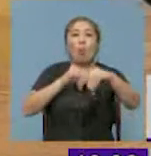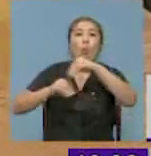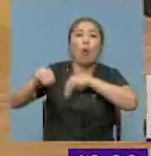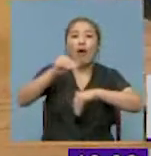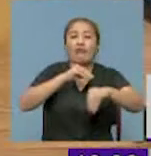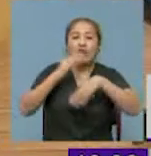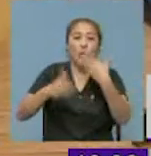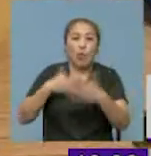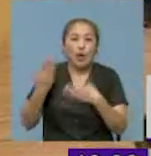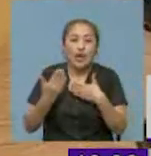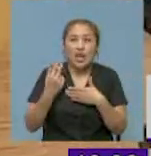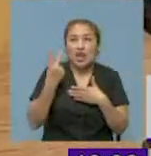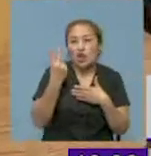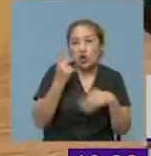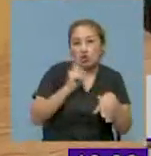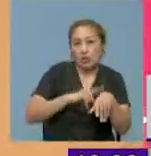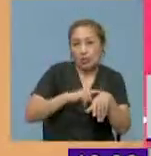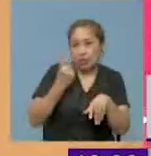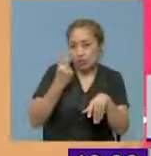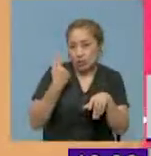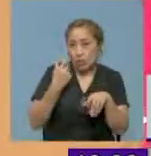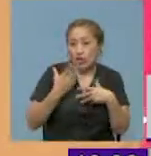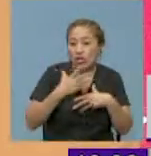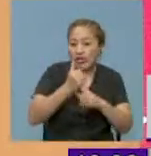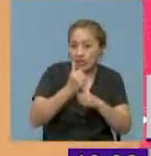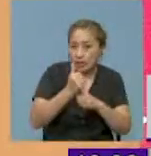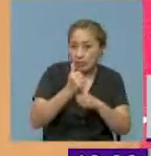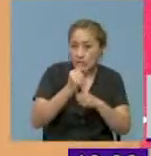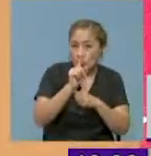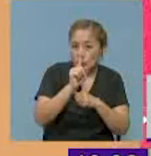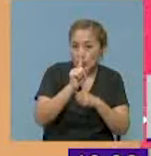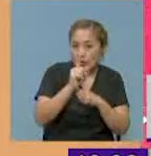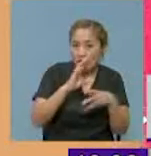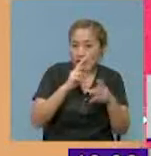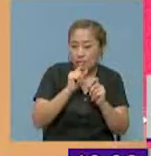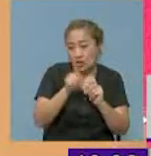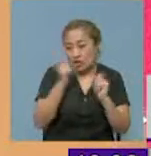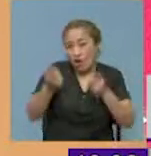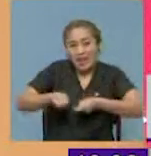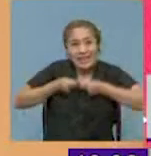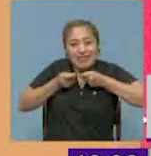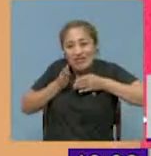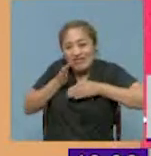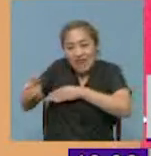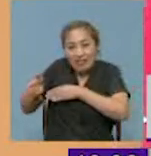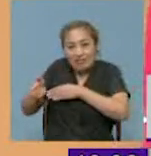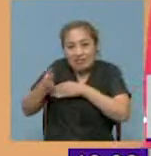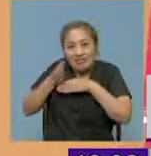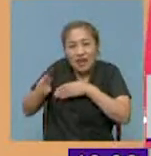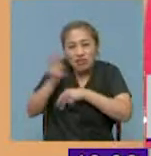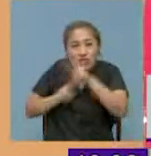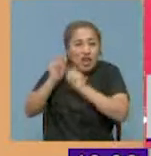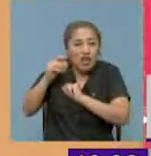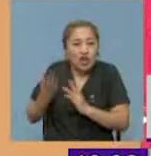que hay 22 momento el fútbol cuando tiene que defender cuando tienen que atacar después tiene que saber que tiene que ser uno tiene que defender qué tiene que